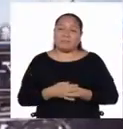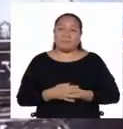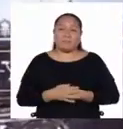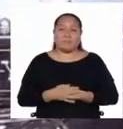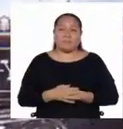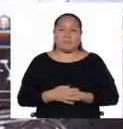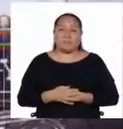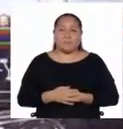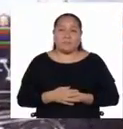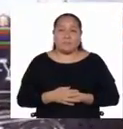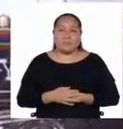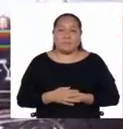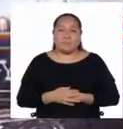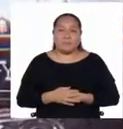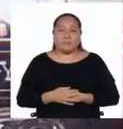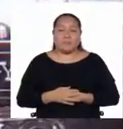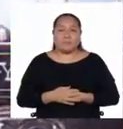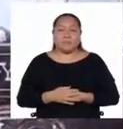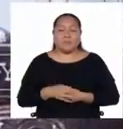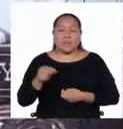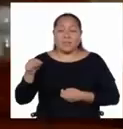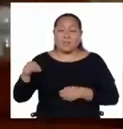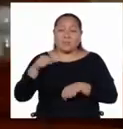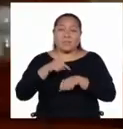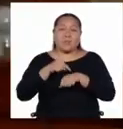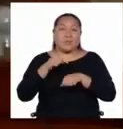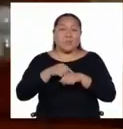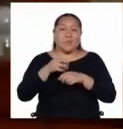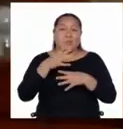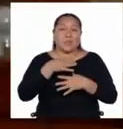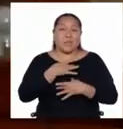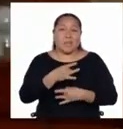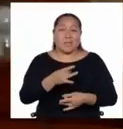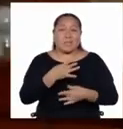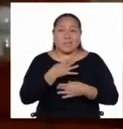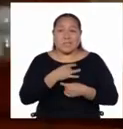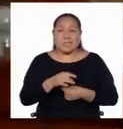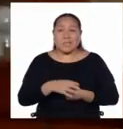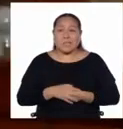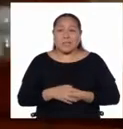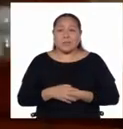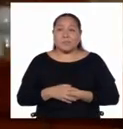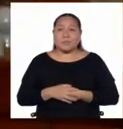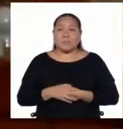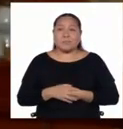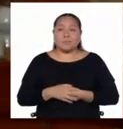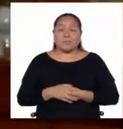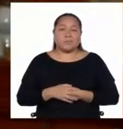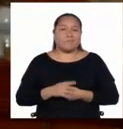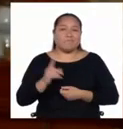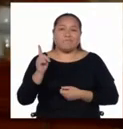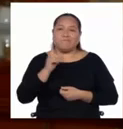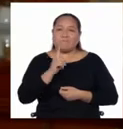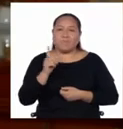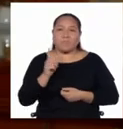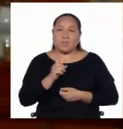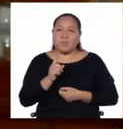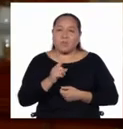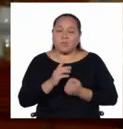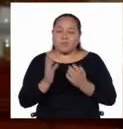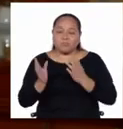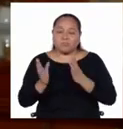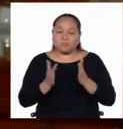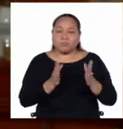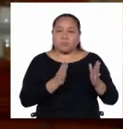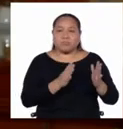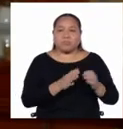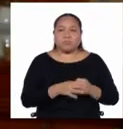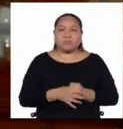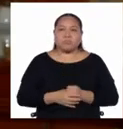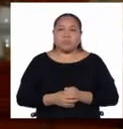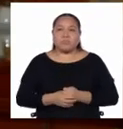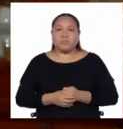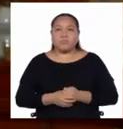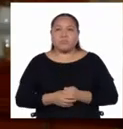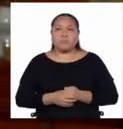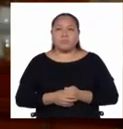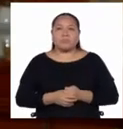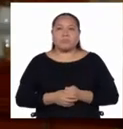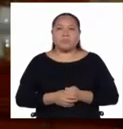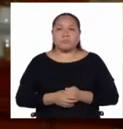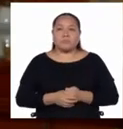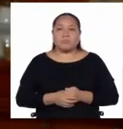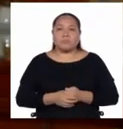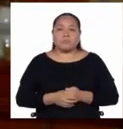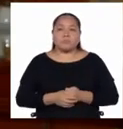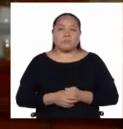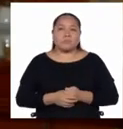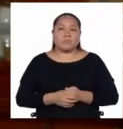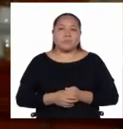Hemos encontrado documentos muy interesantes en que nos dicen que no fue tanto la paralización. Los horarios, por